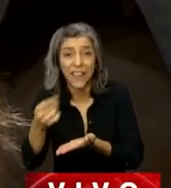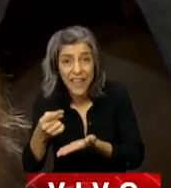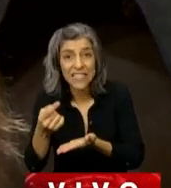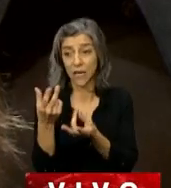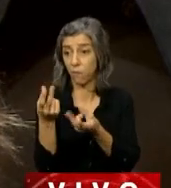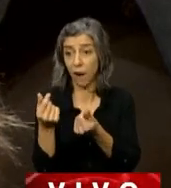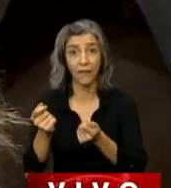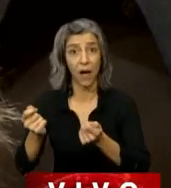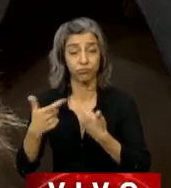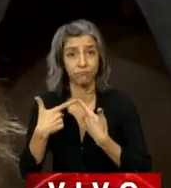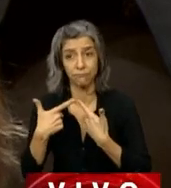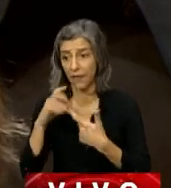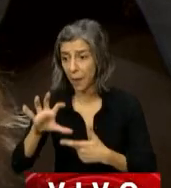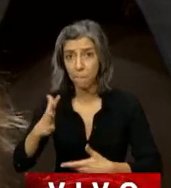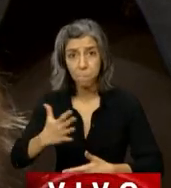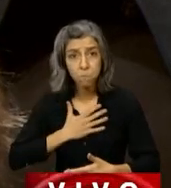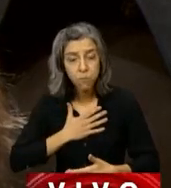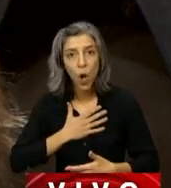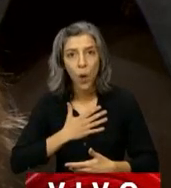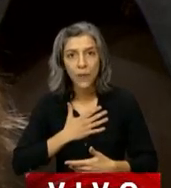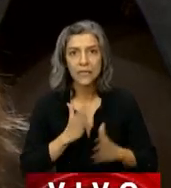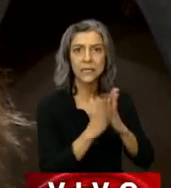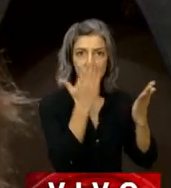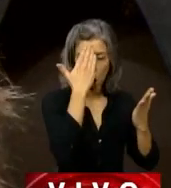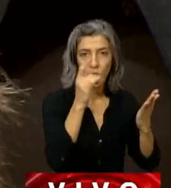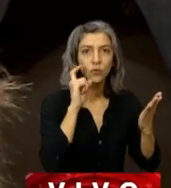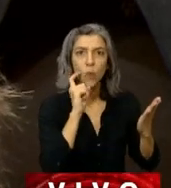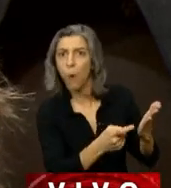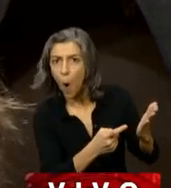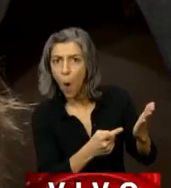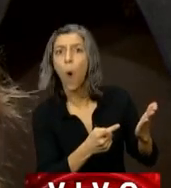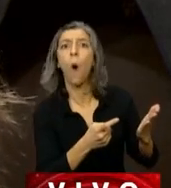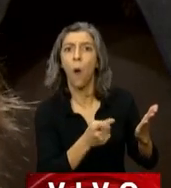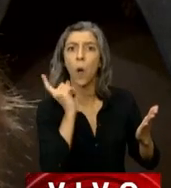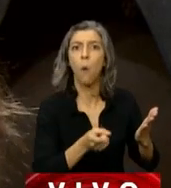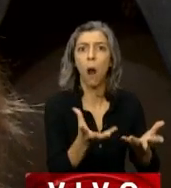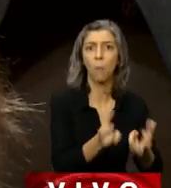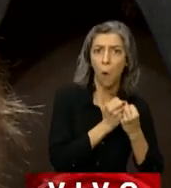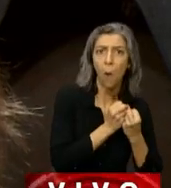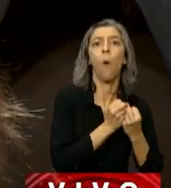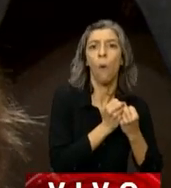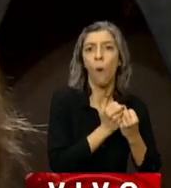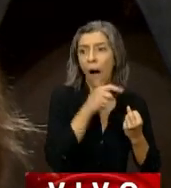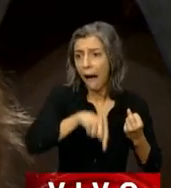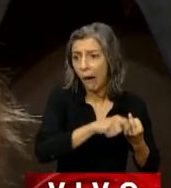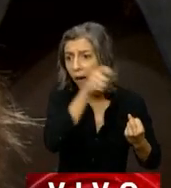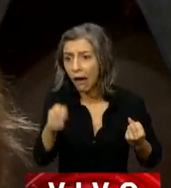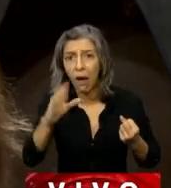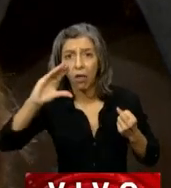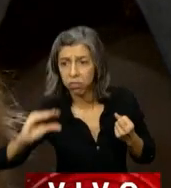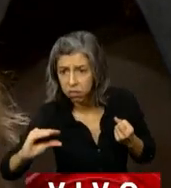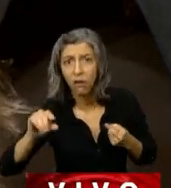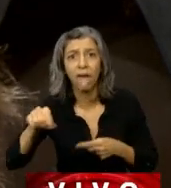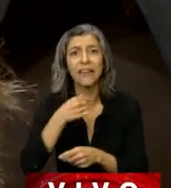se detrajo inconstitucionalmente, si antes podíamos hacer 100 kilómetros de rutas, con el